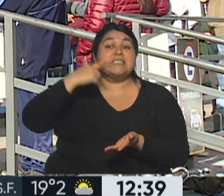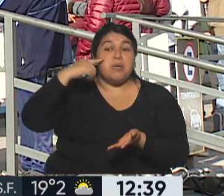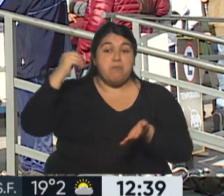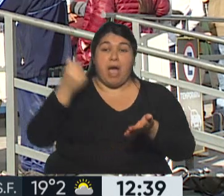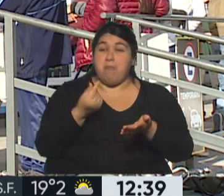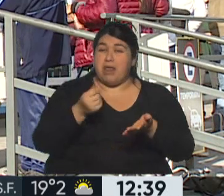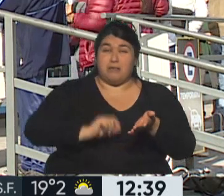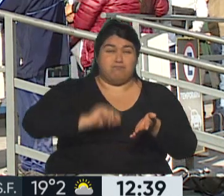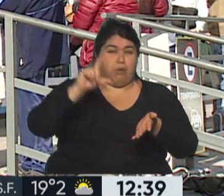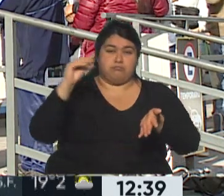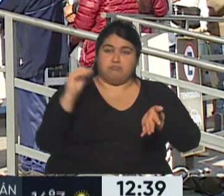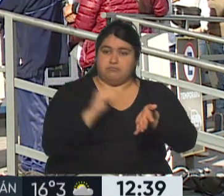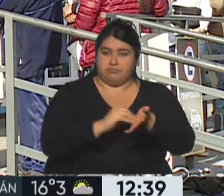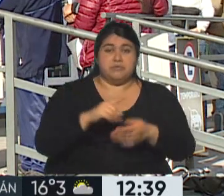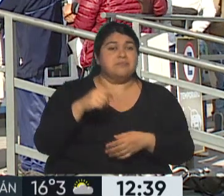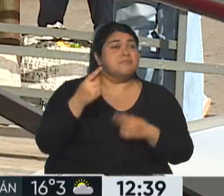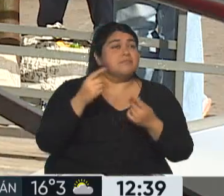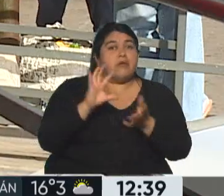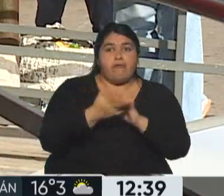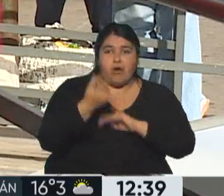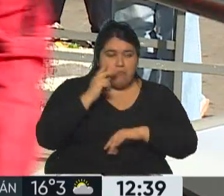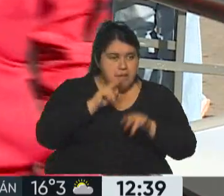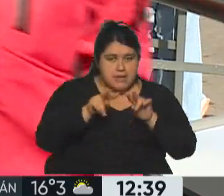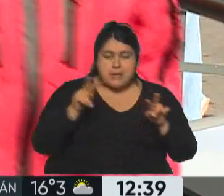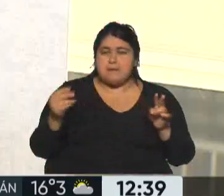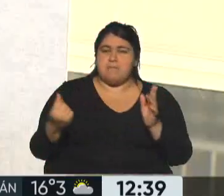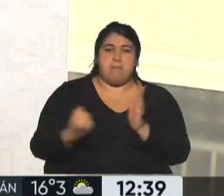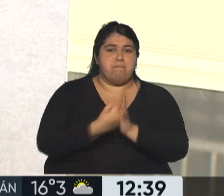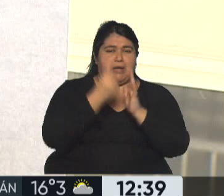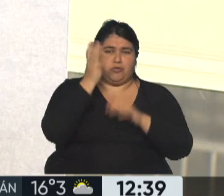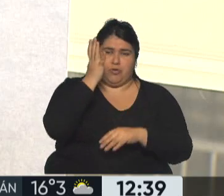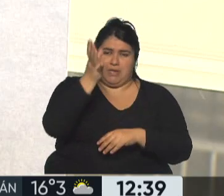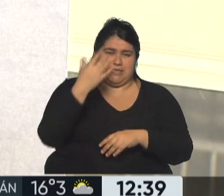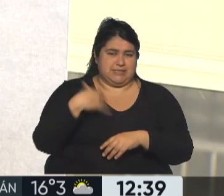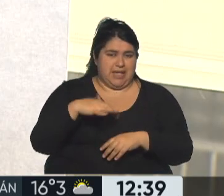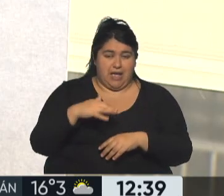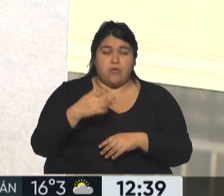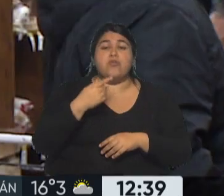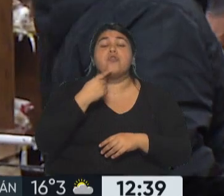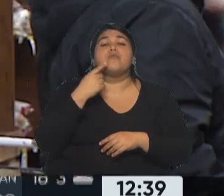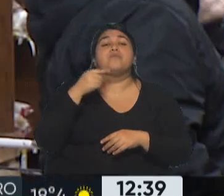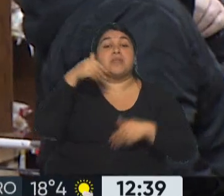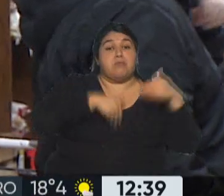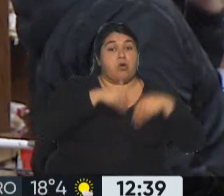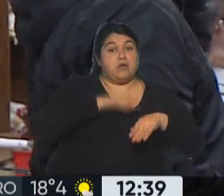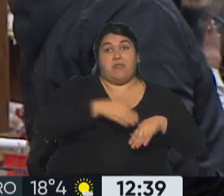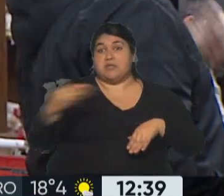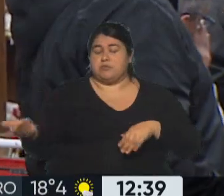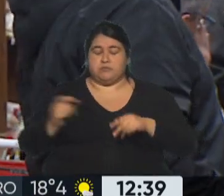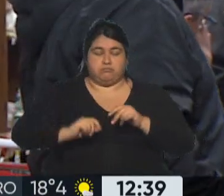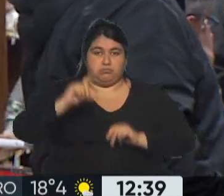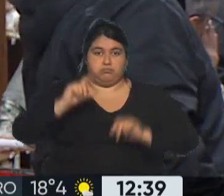pareció un impacto demasiado grande para nuestros clientes. La quita de bonificaciones inmediatamente después de las PASO y a la vez